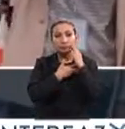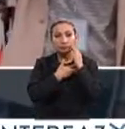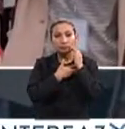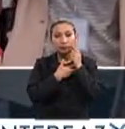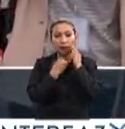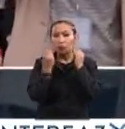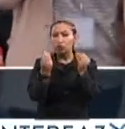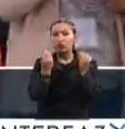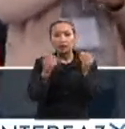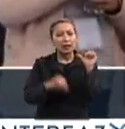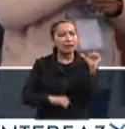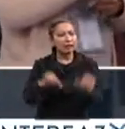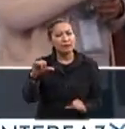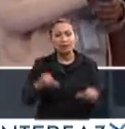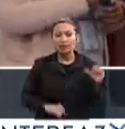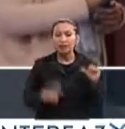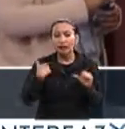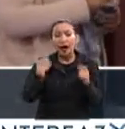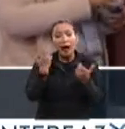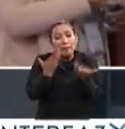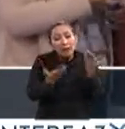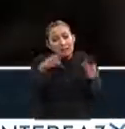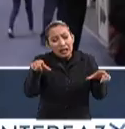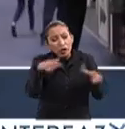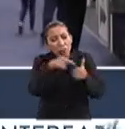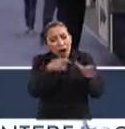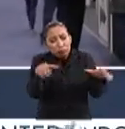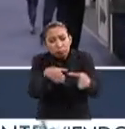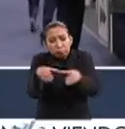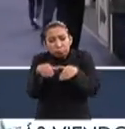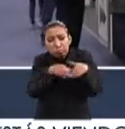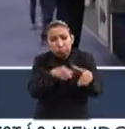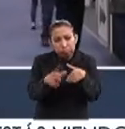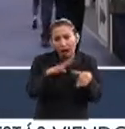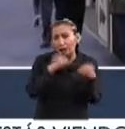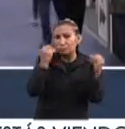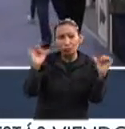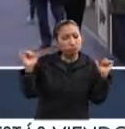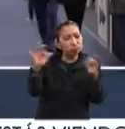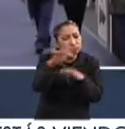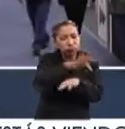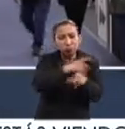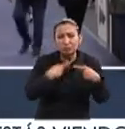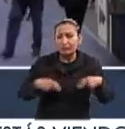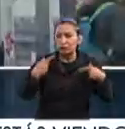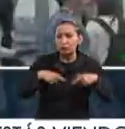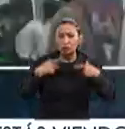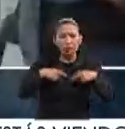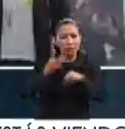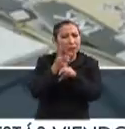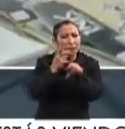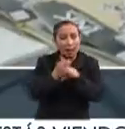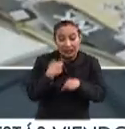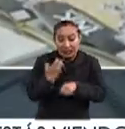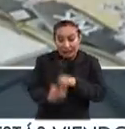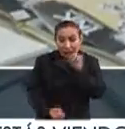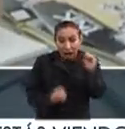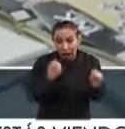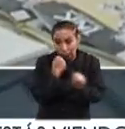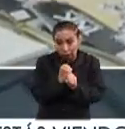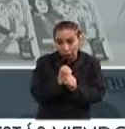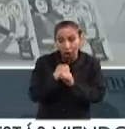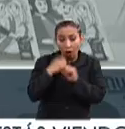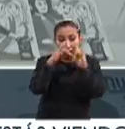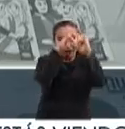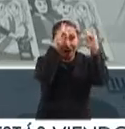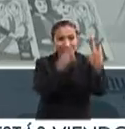pues tantas actividades y a veces los espacios son tan reducidos, porque como sabes, pues hay muchos invitados. En este año el